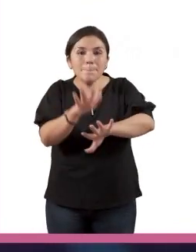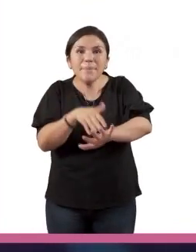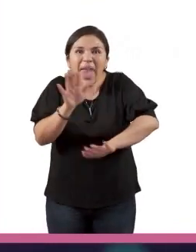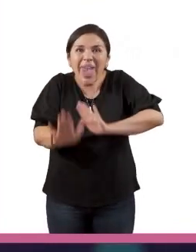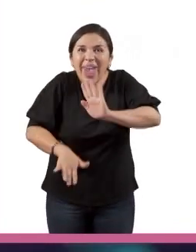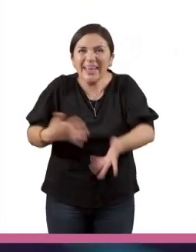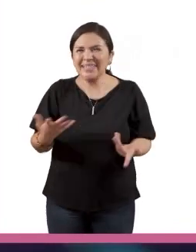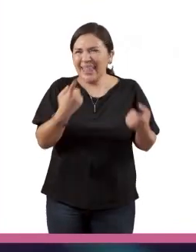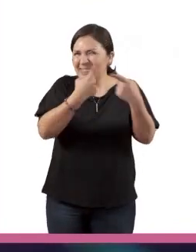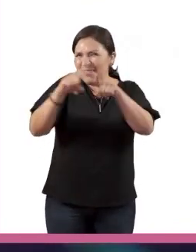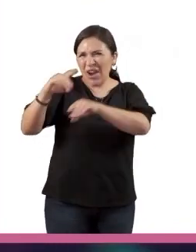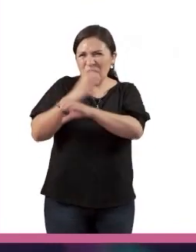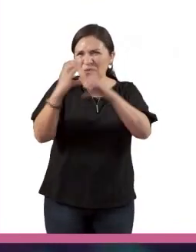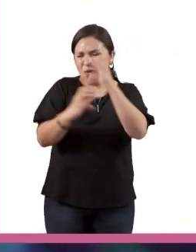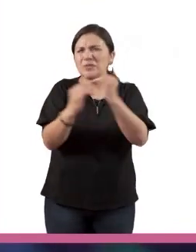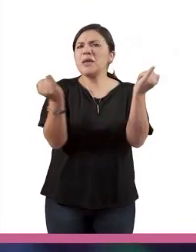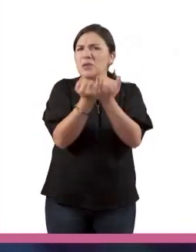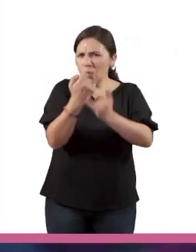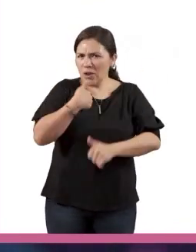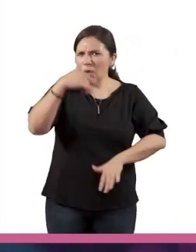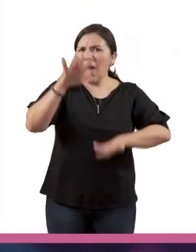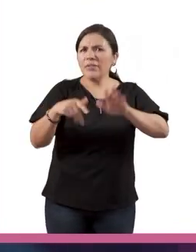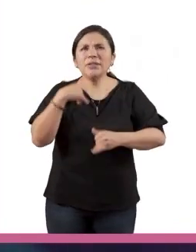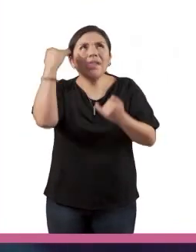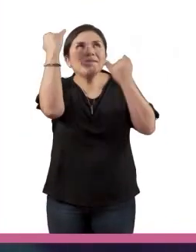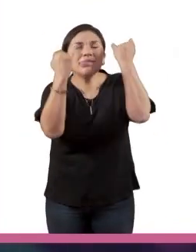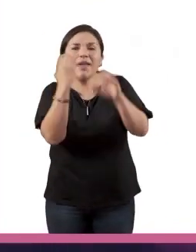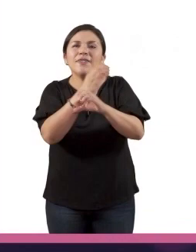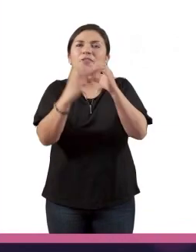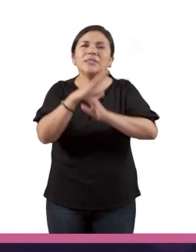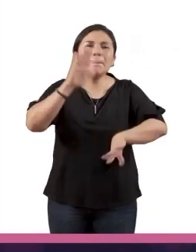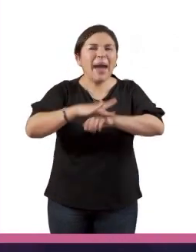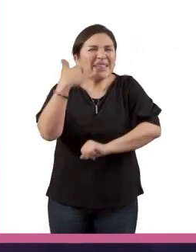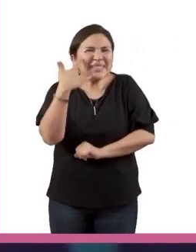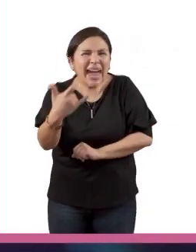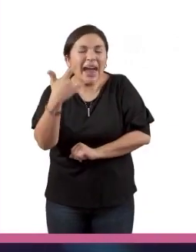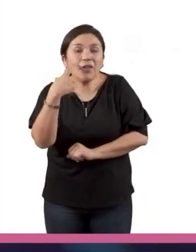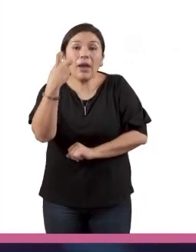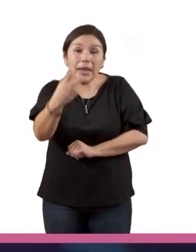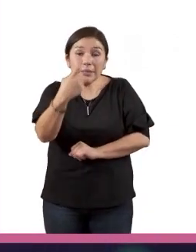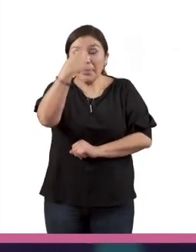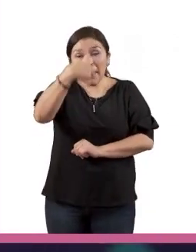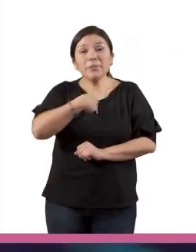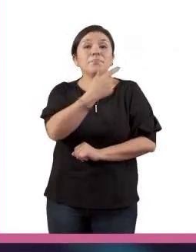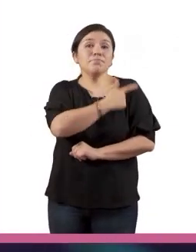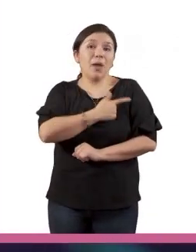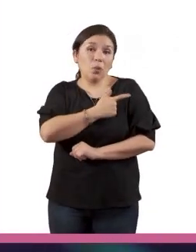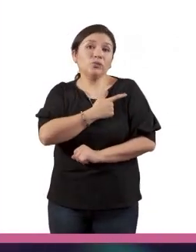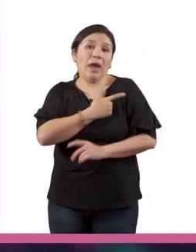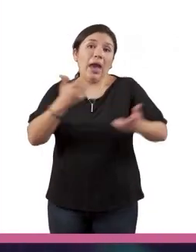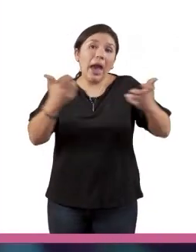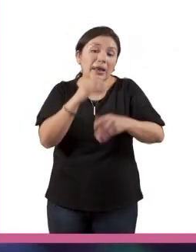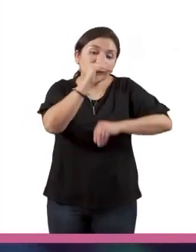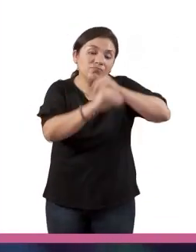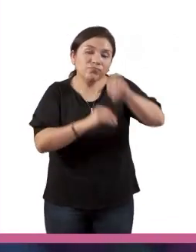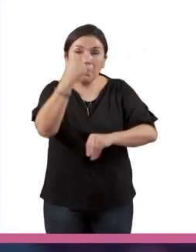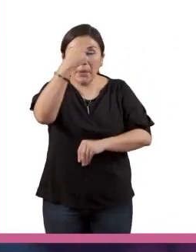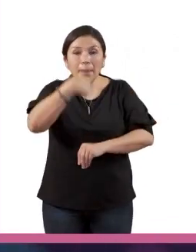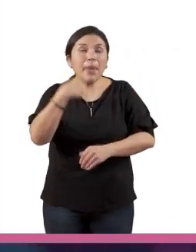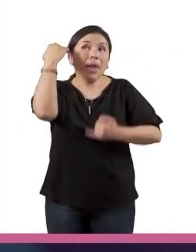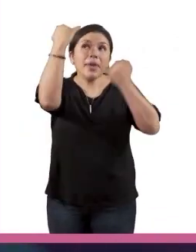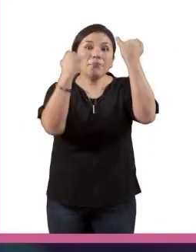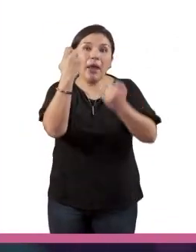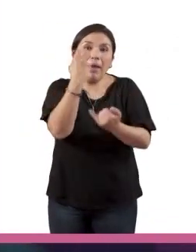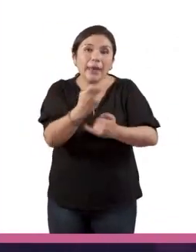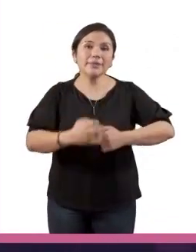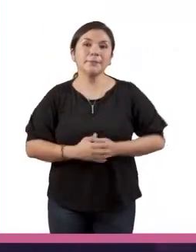cosas así, también de repente yo también me imagino cosas raras y en eso me inspiro, en, también en mucho de mi